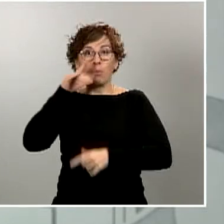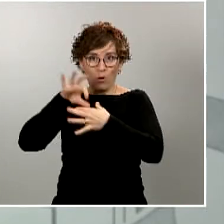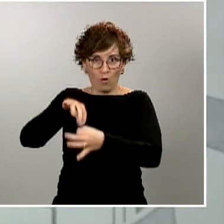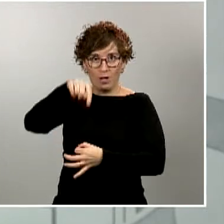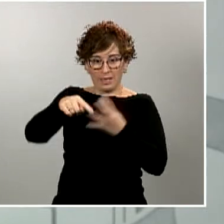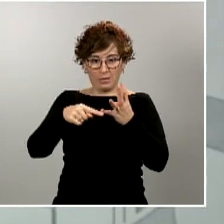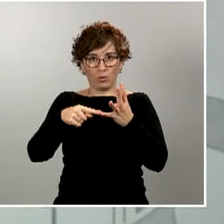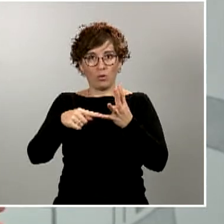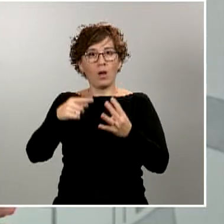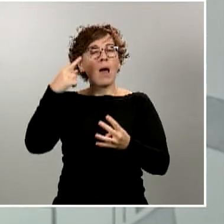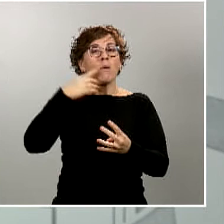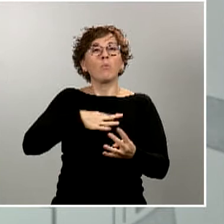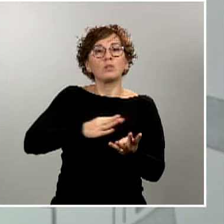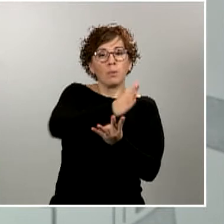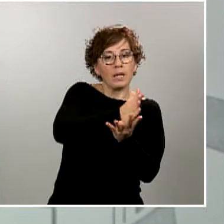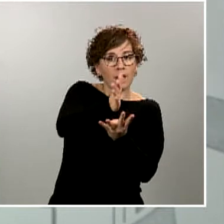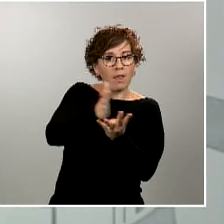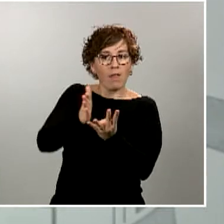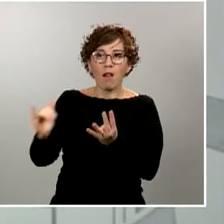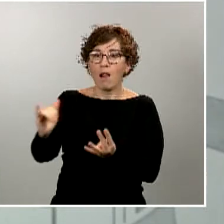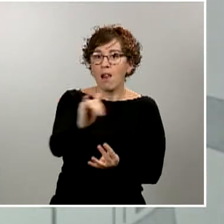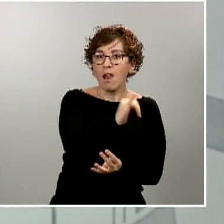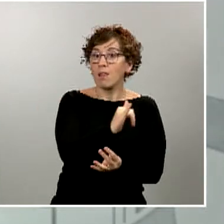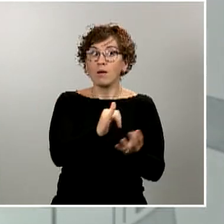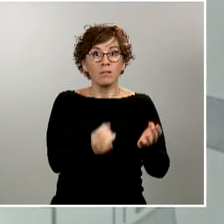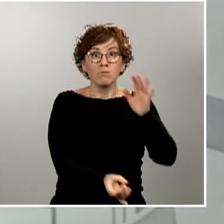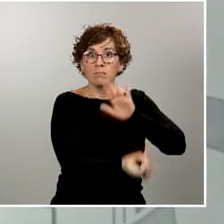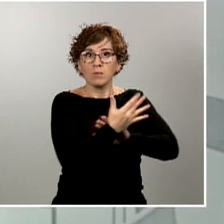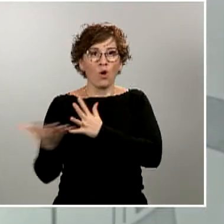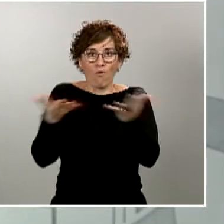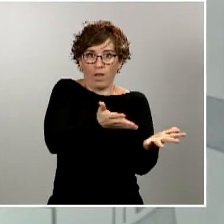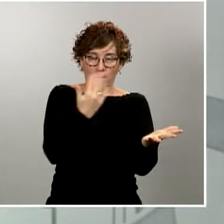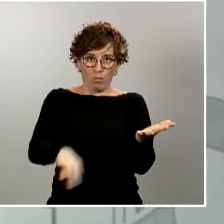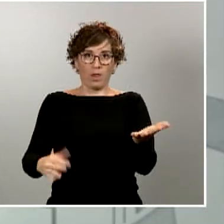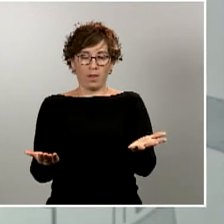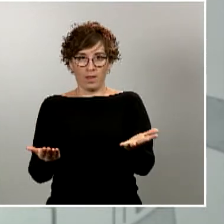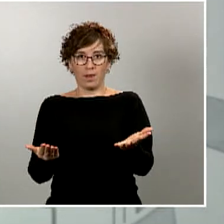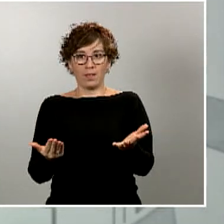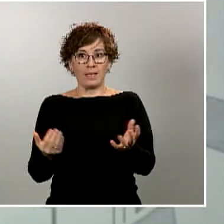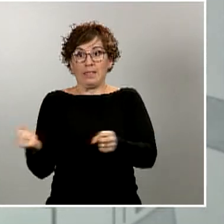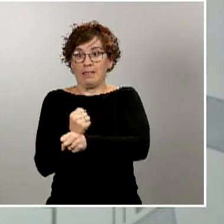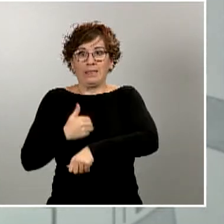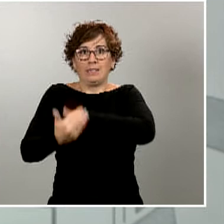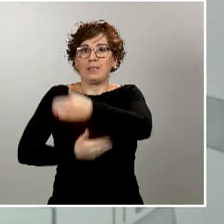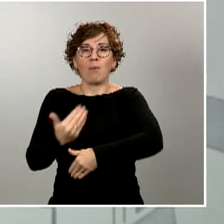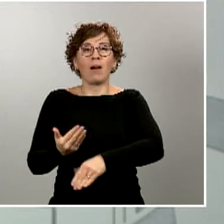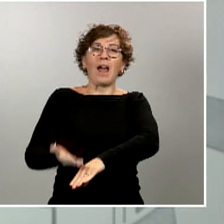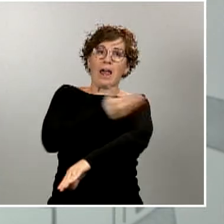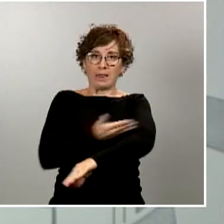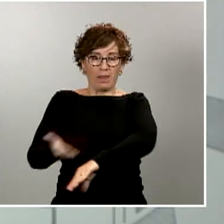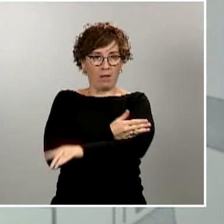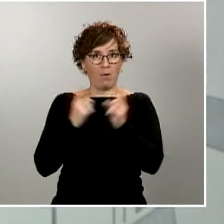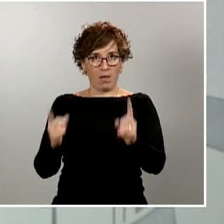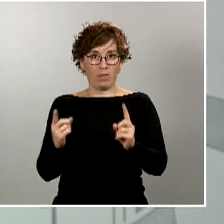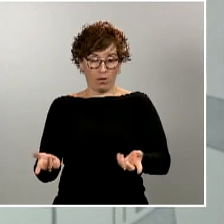abiertas para poderlas dar, si hace el caso a los ciudadanos, y a trabajar con la necesaria y obligada anticipación con la que tiene que trabajar el